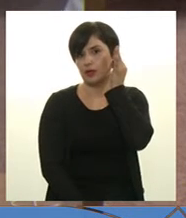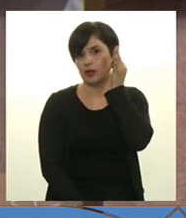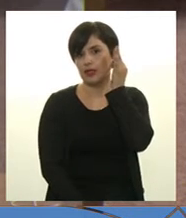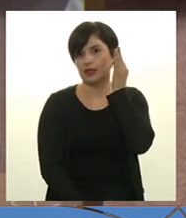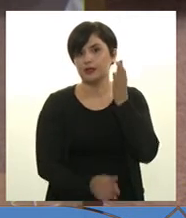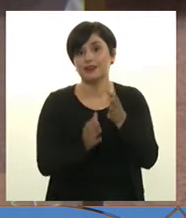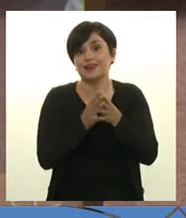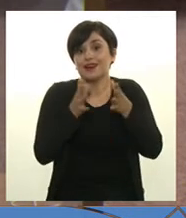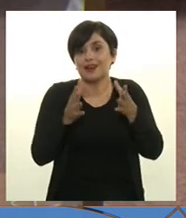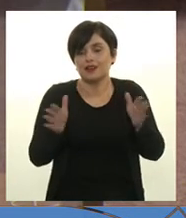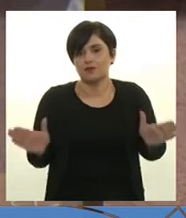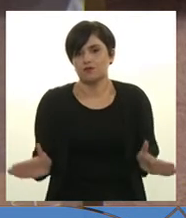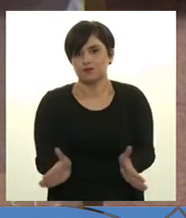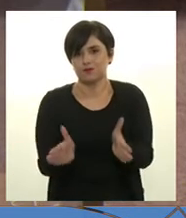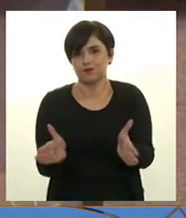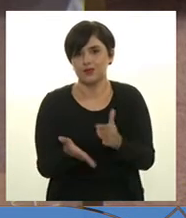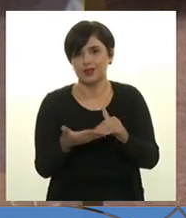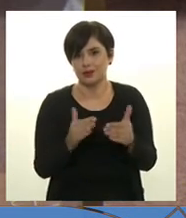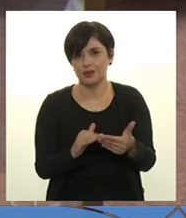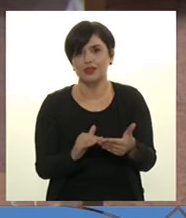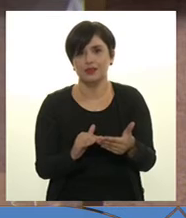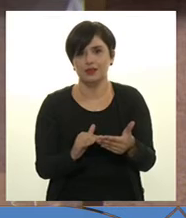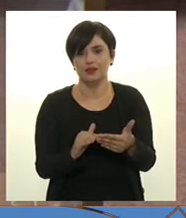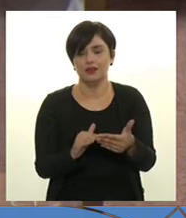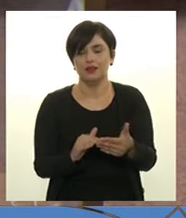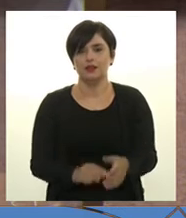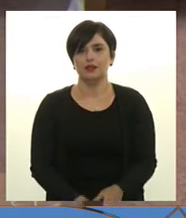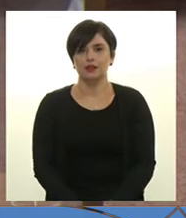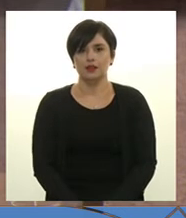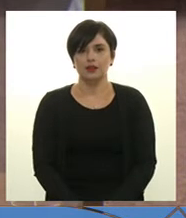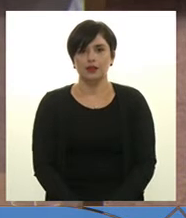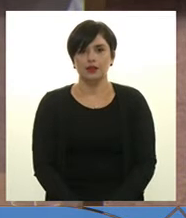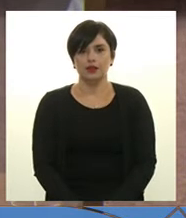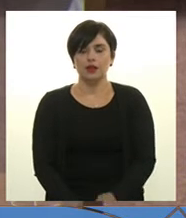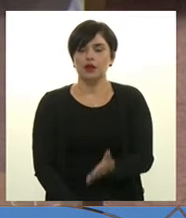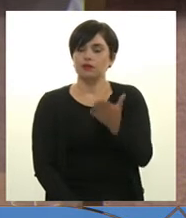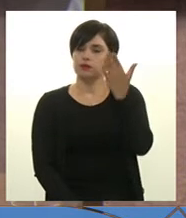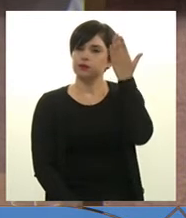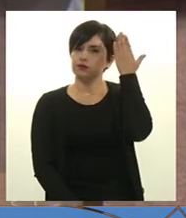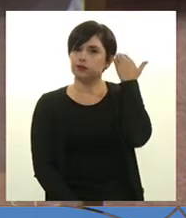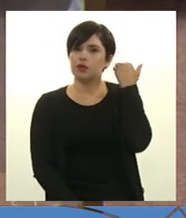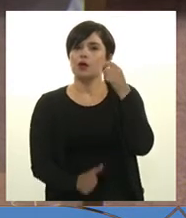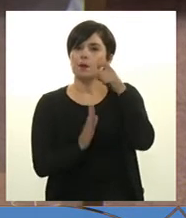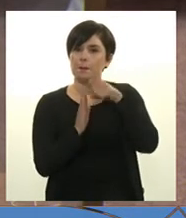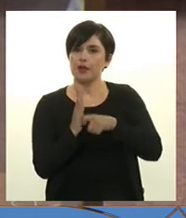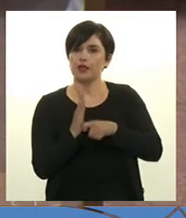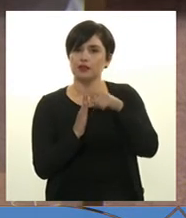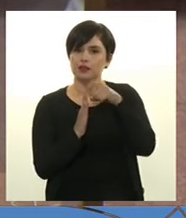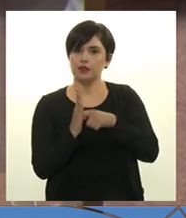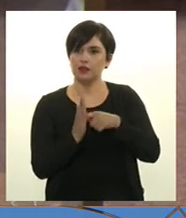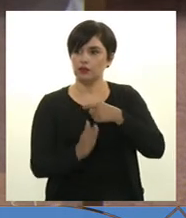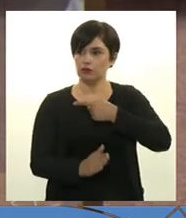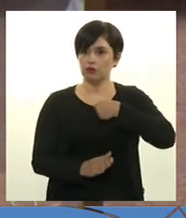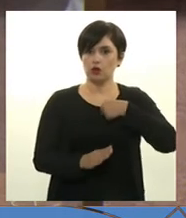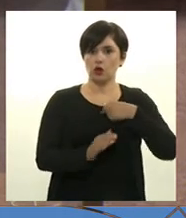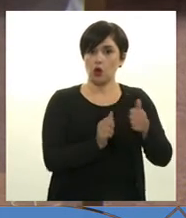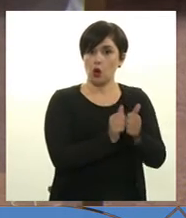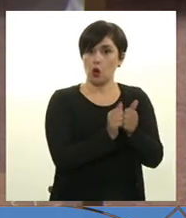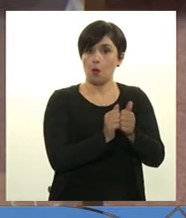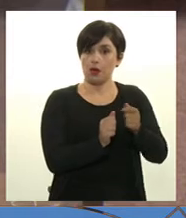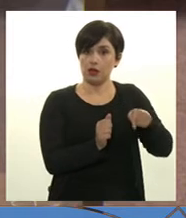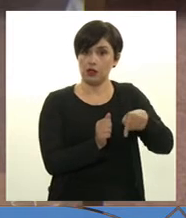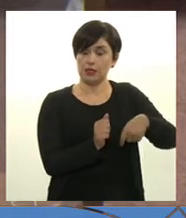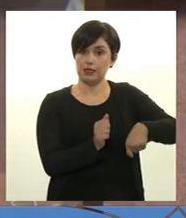impulsoras de las comunidades sin una presidenta hace ya un par de meses fuimos con colegas de este